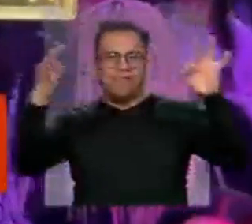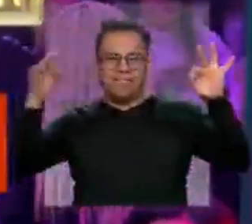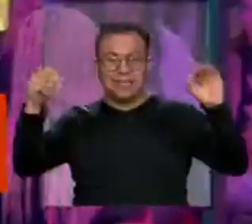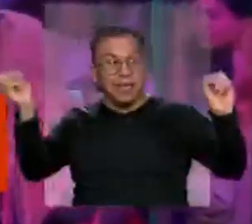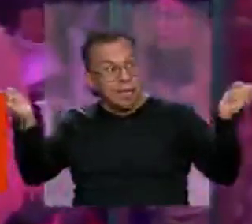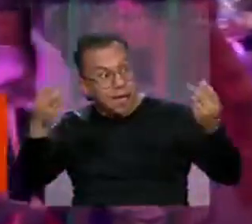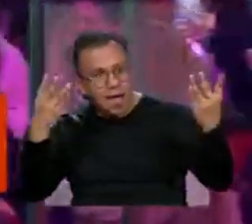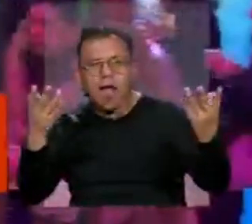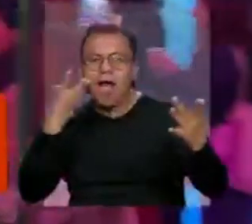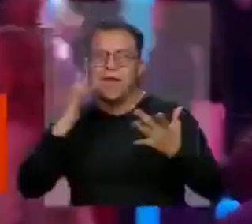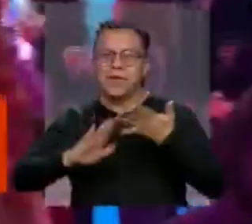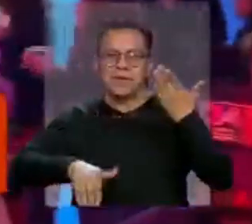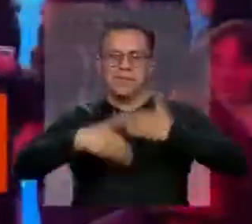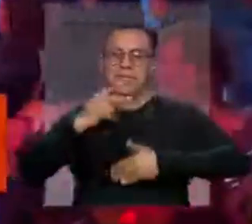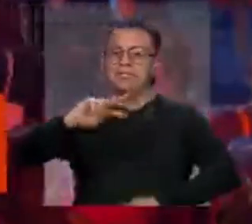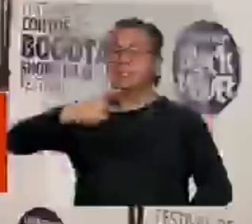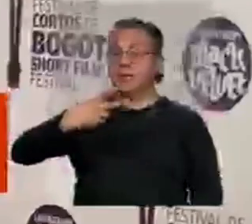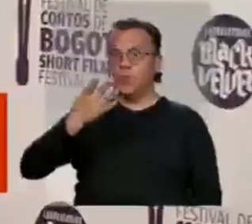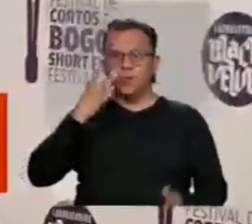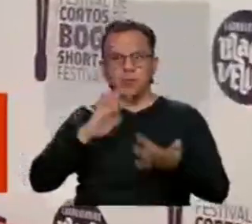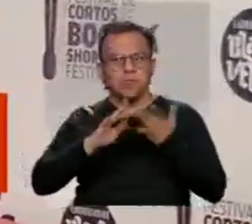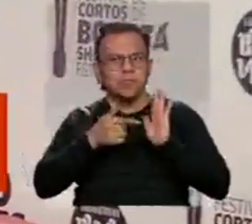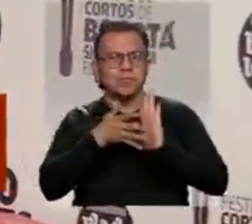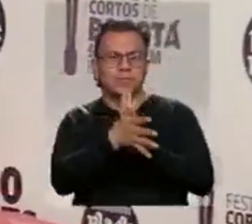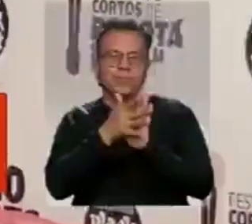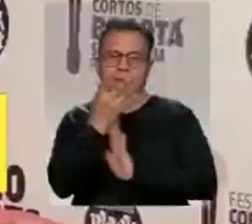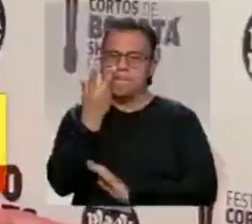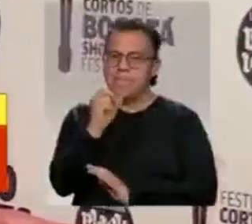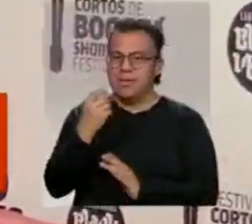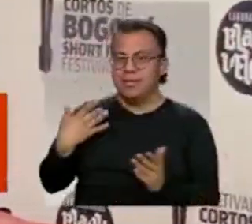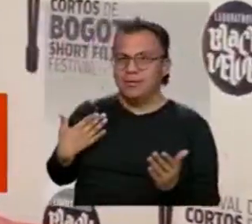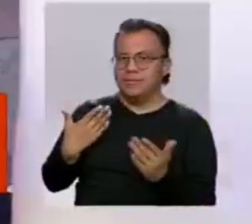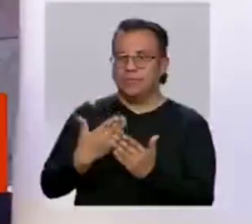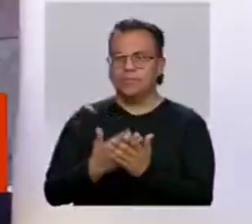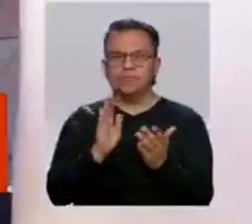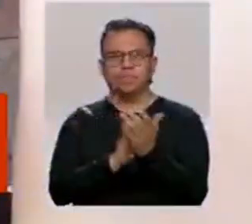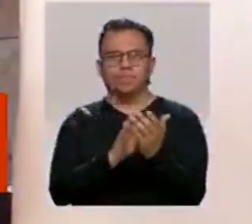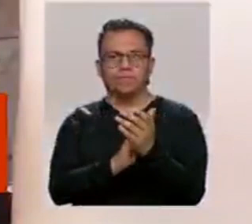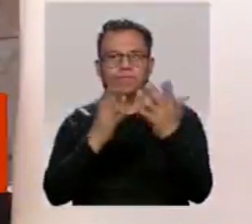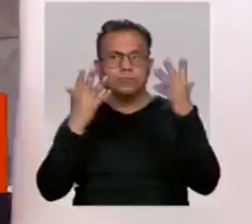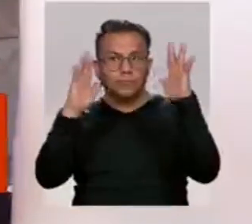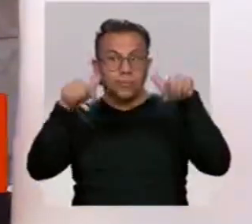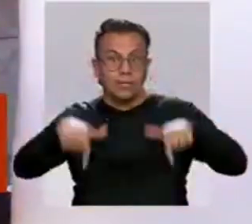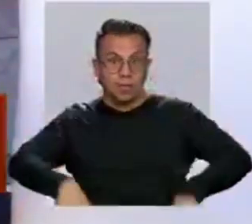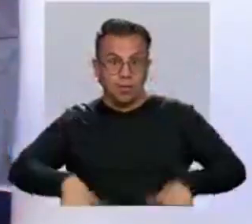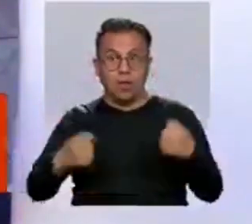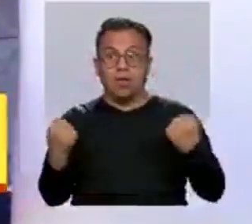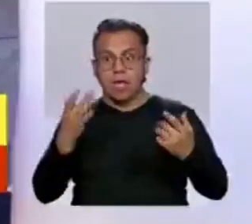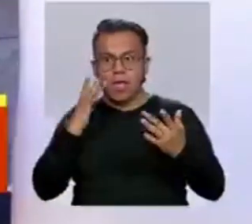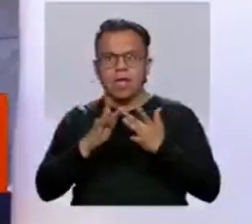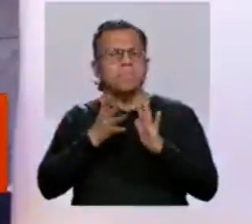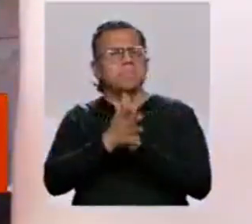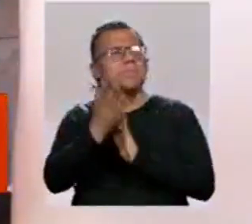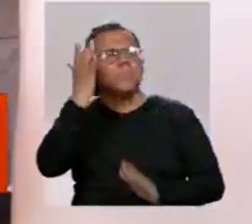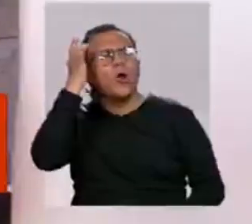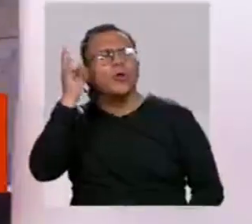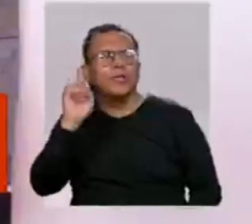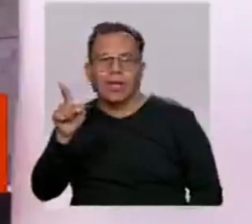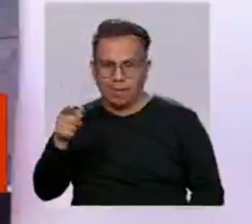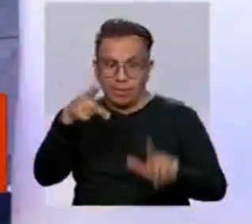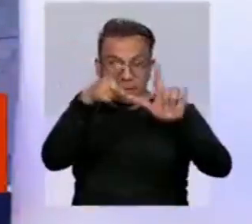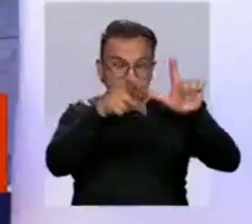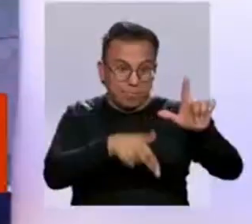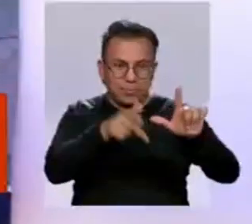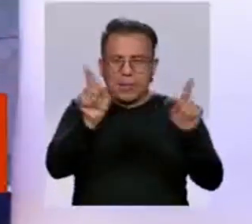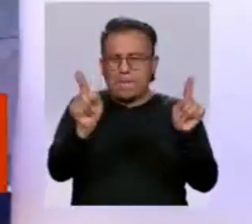el que BogoShorts llega al segundo piso y lanza su versión número 20. Yo celebro que un festival como BogoShorts exista porque además el